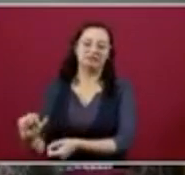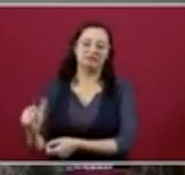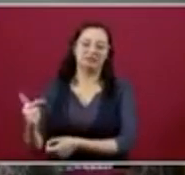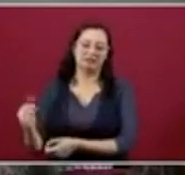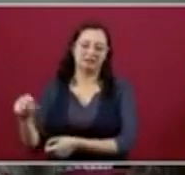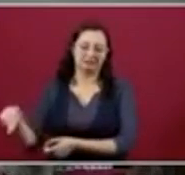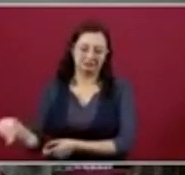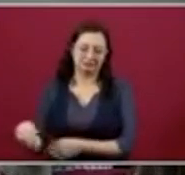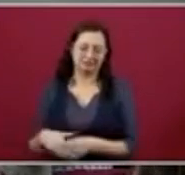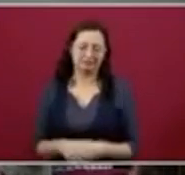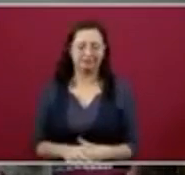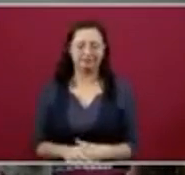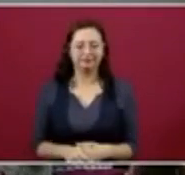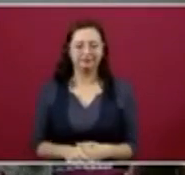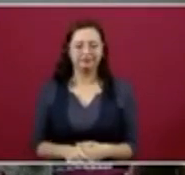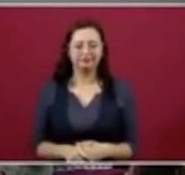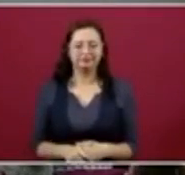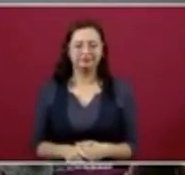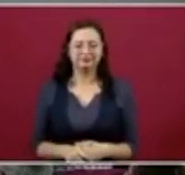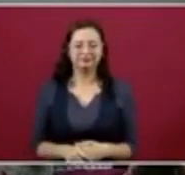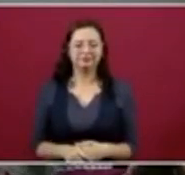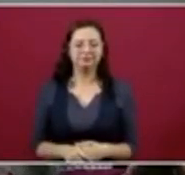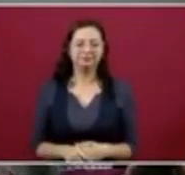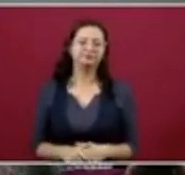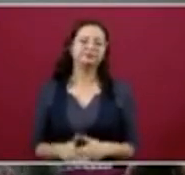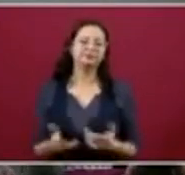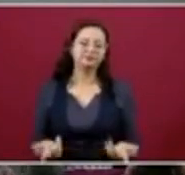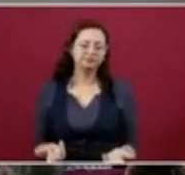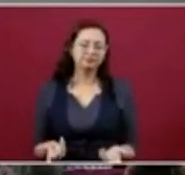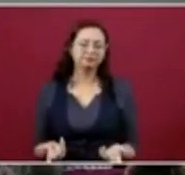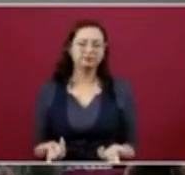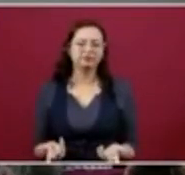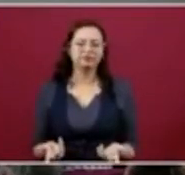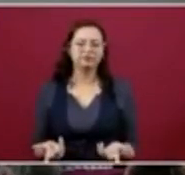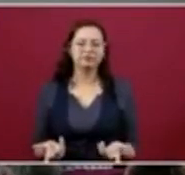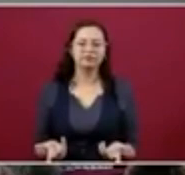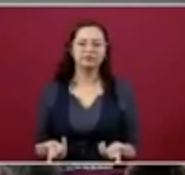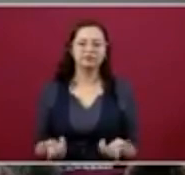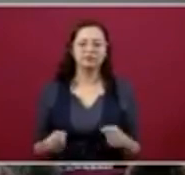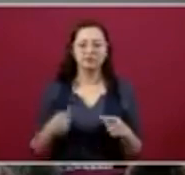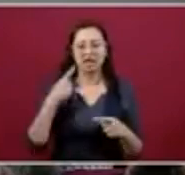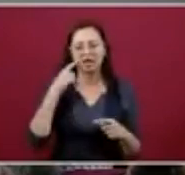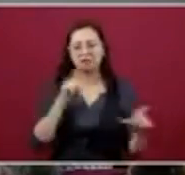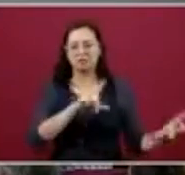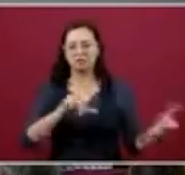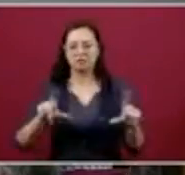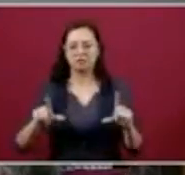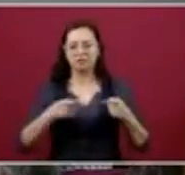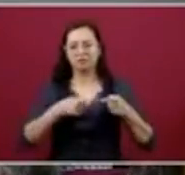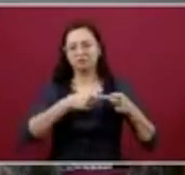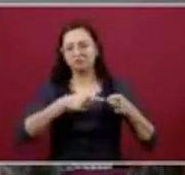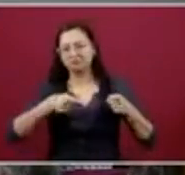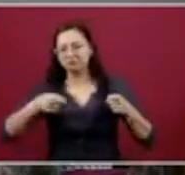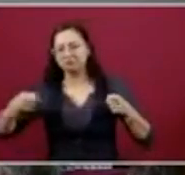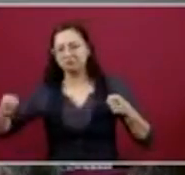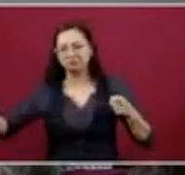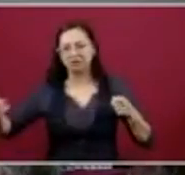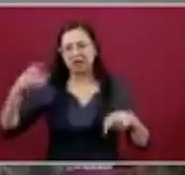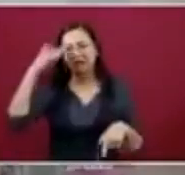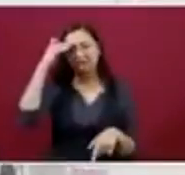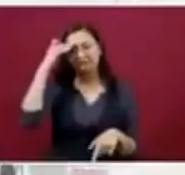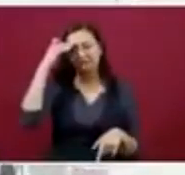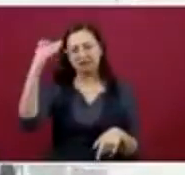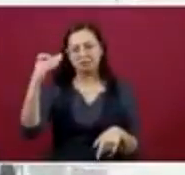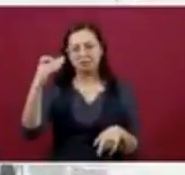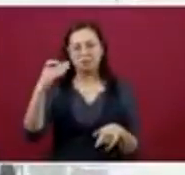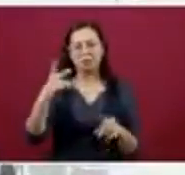a la siguiente. Entonces, digamos que este es como la línea del tiempo de estos